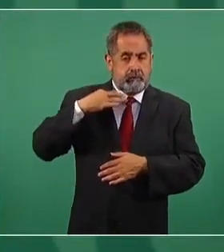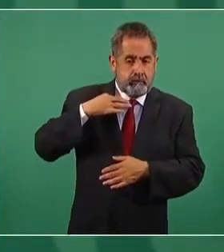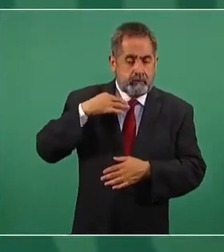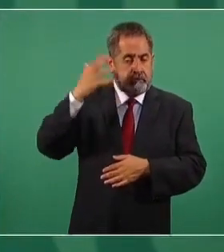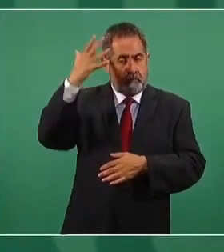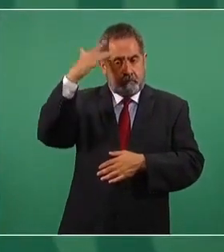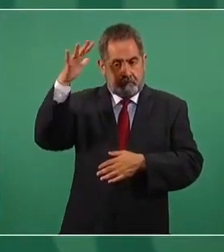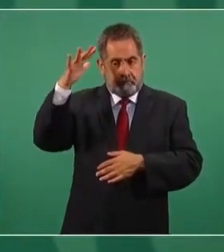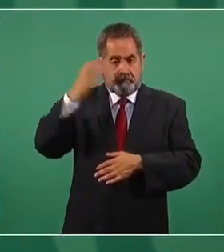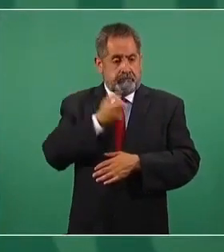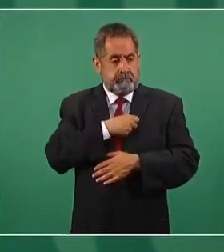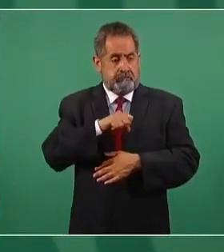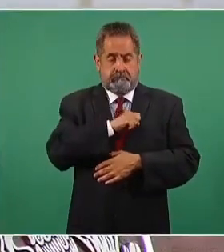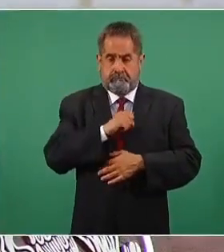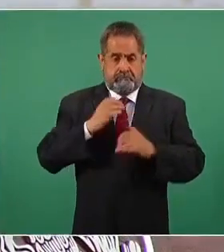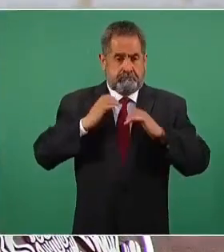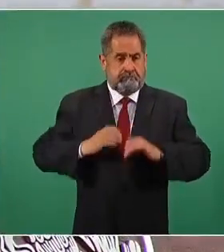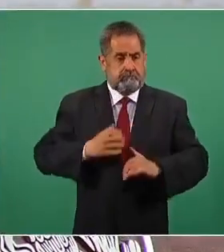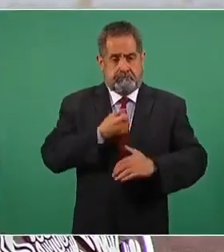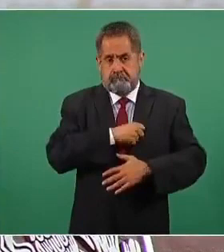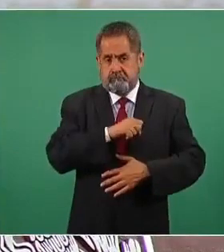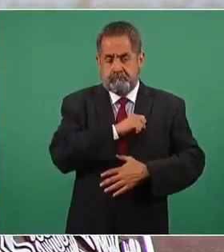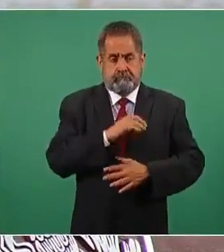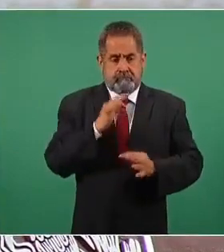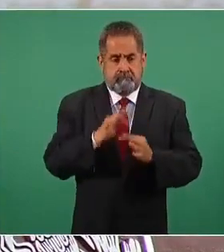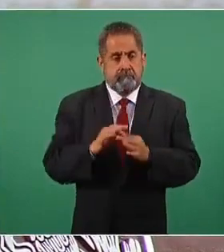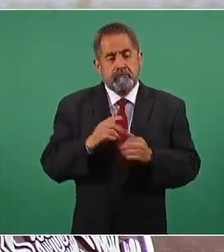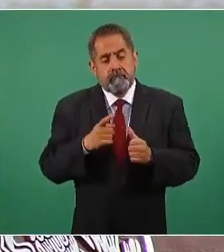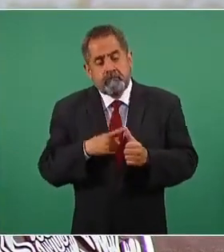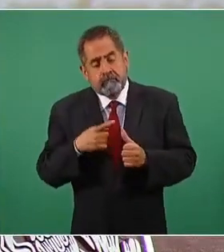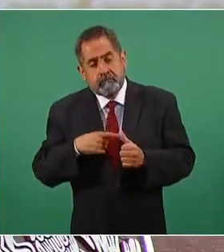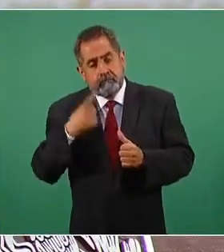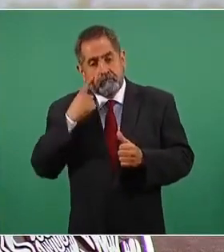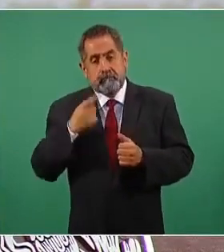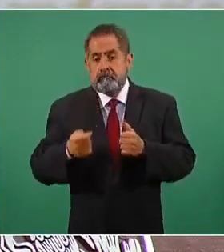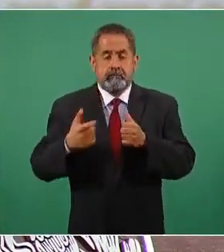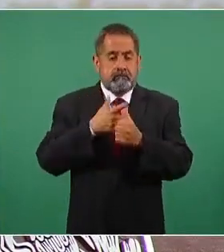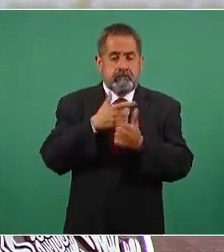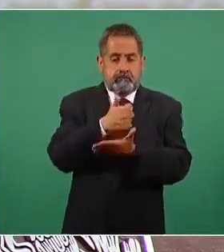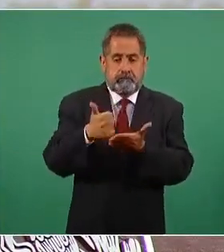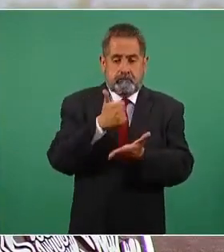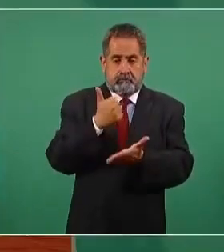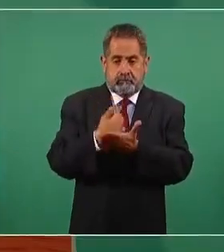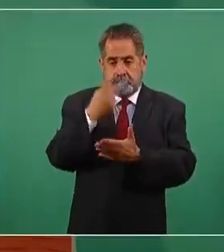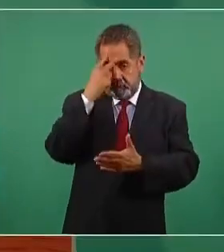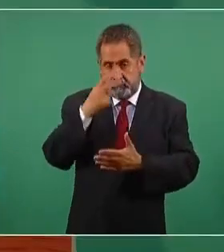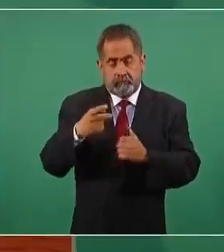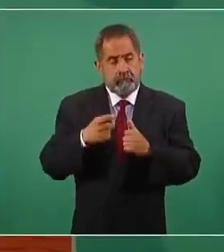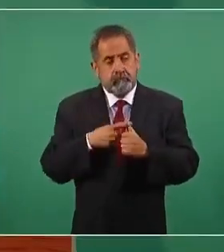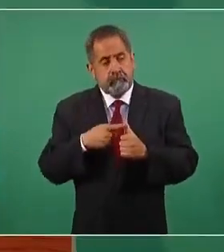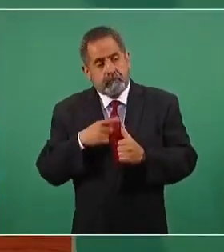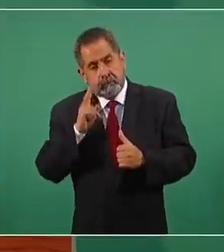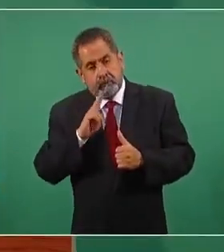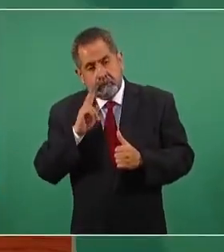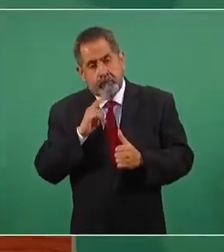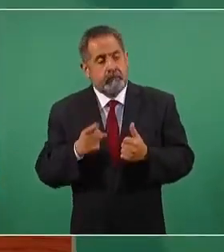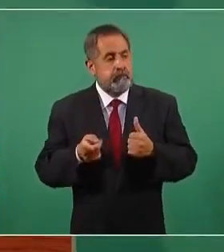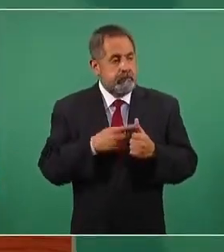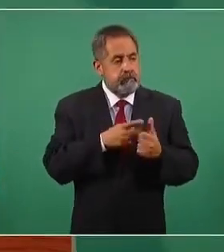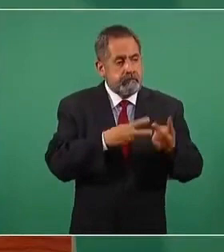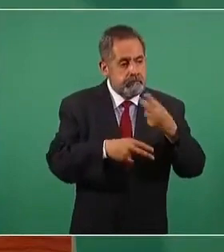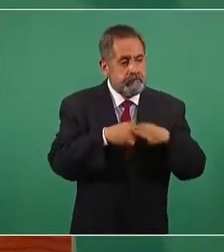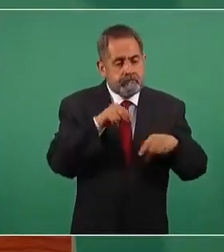adultos sanos, en este caso en la Ciudad de México. Van a estar todos